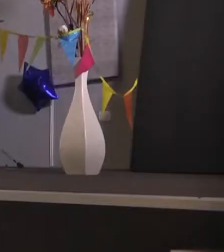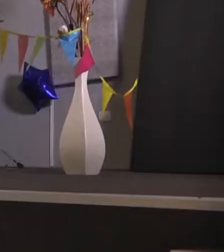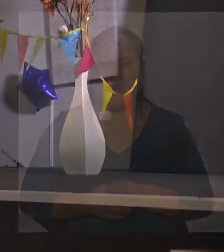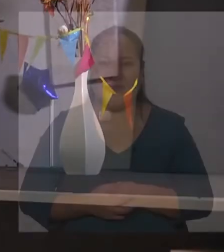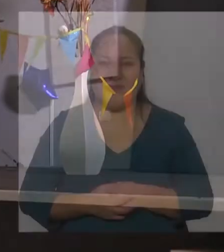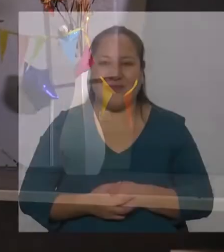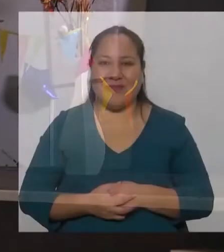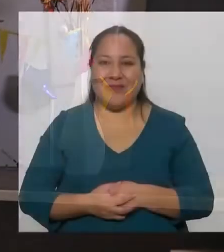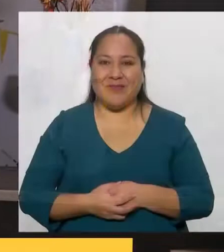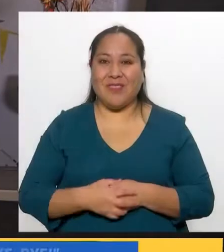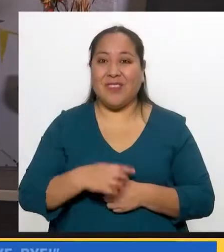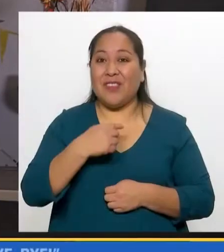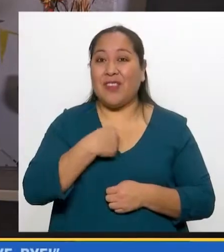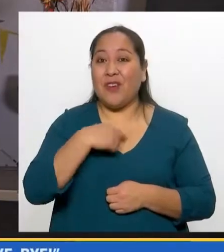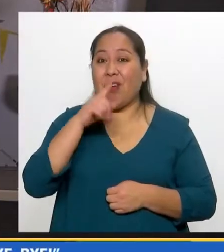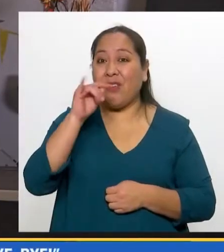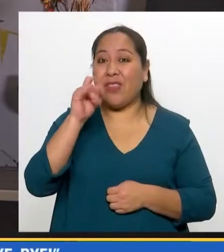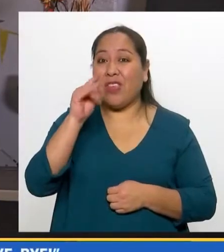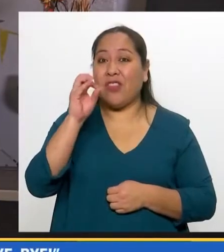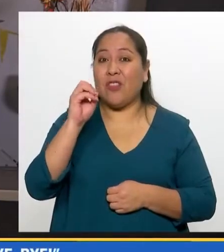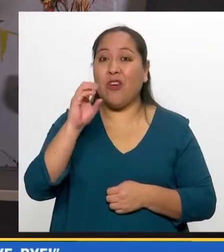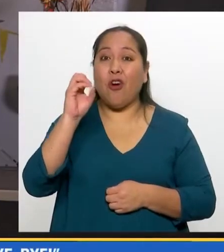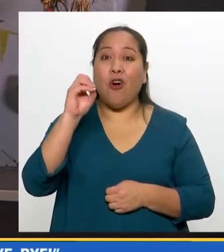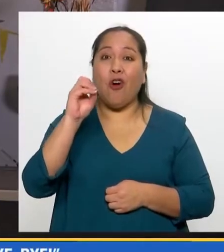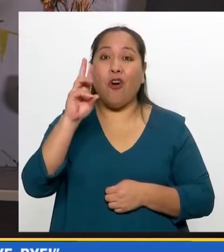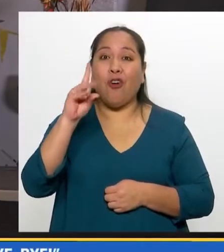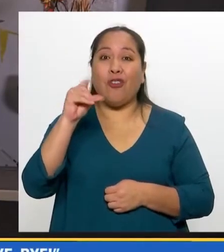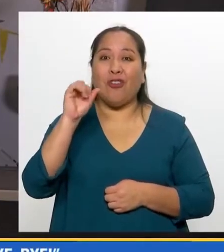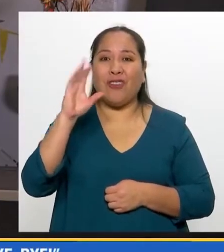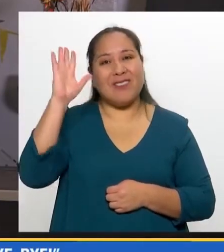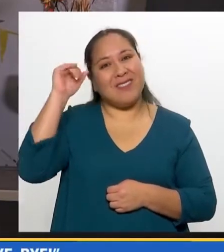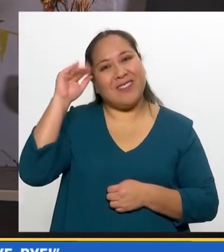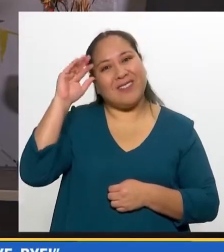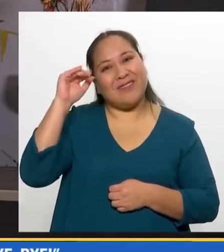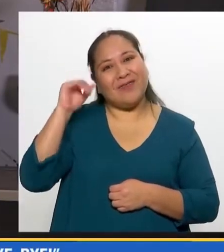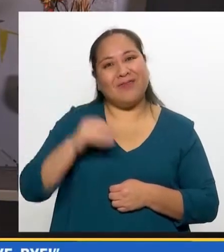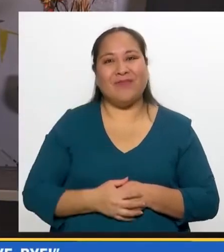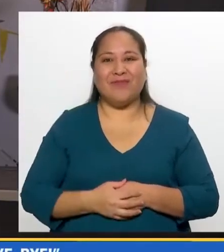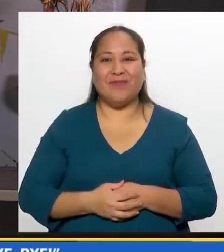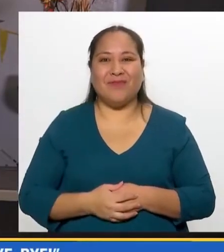Yo, a Tito, a Eve. Bye, bye.